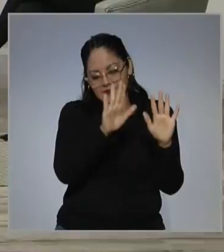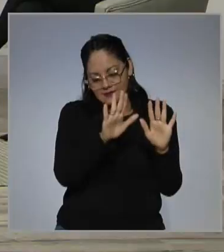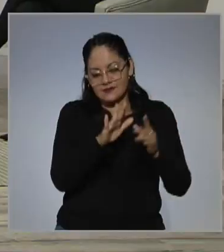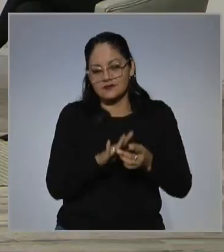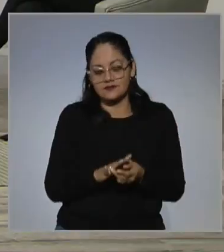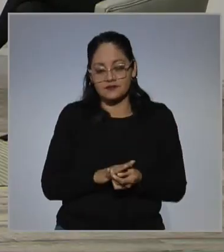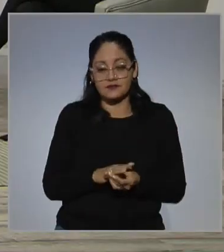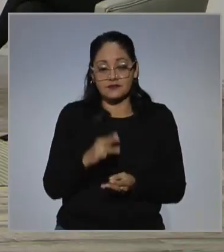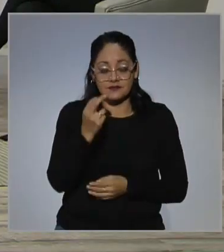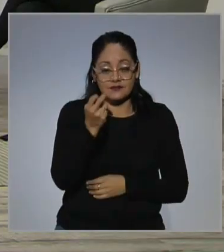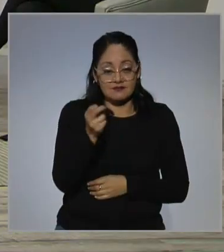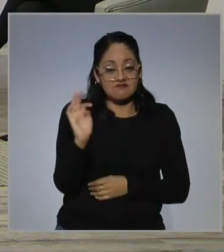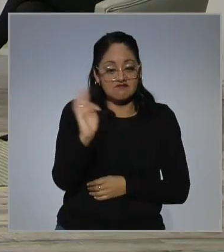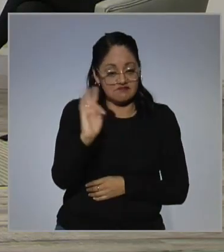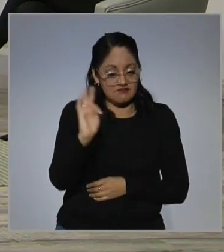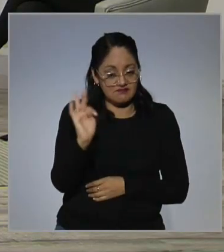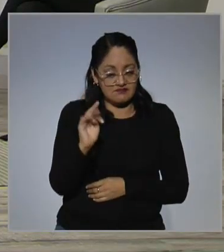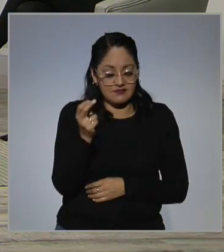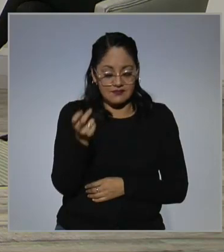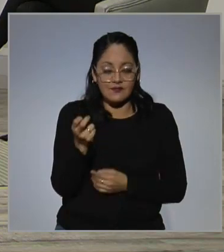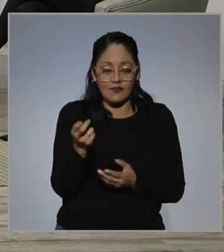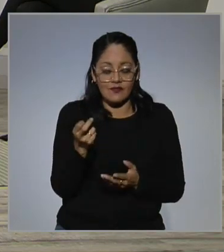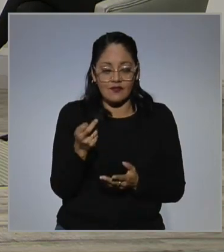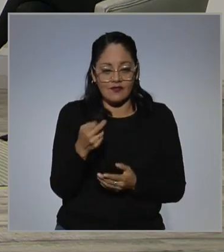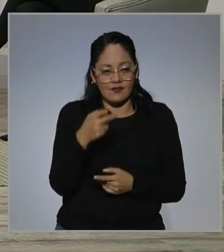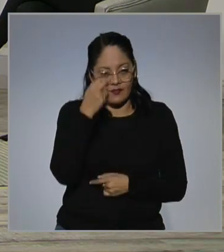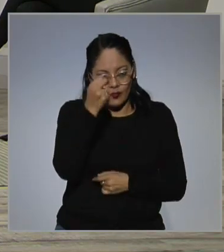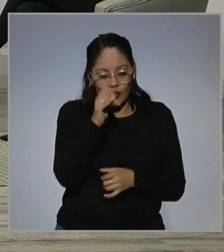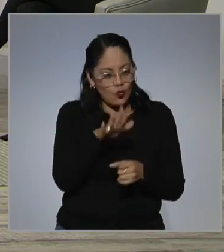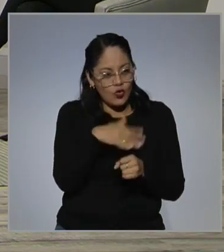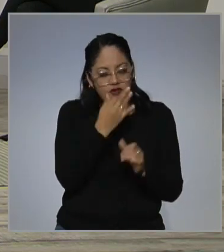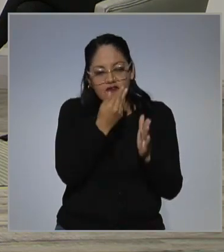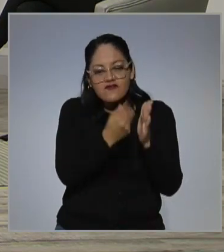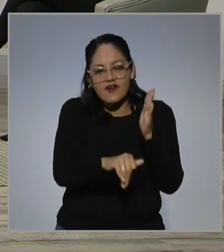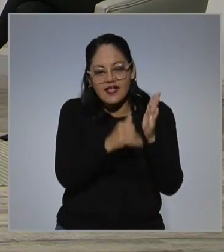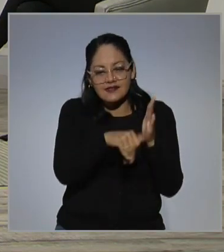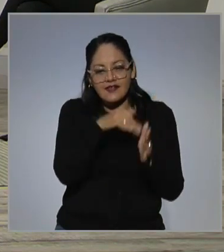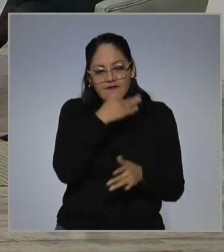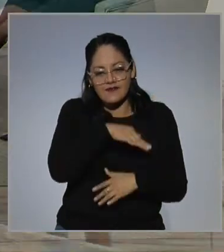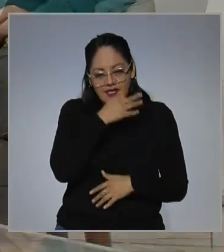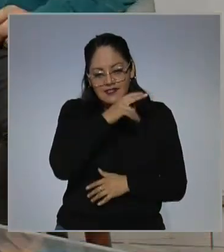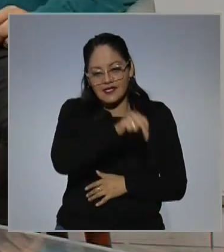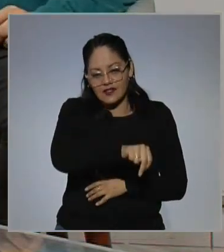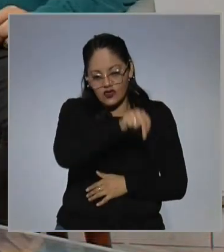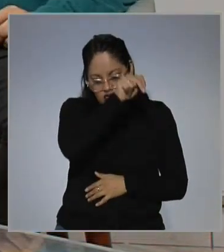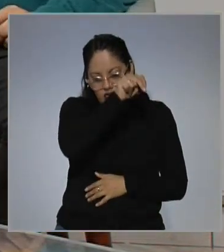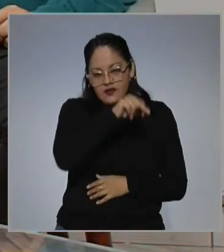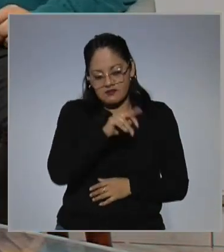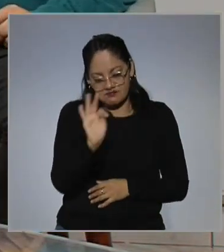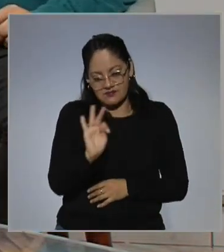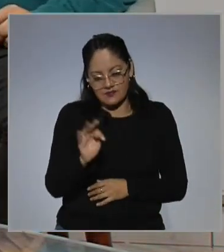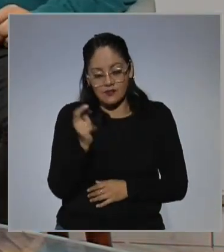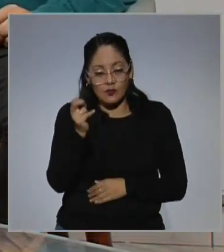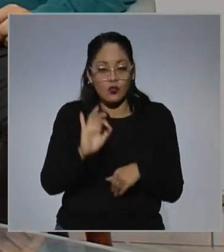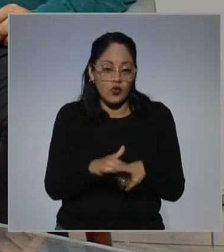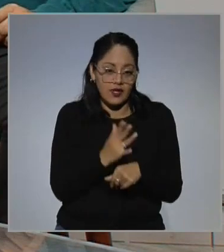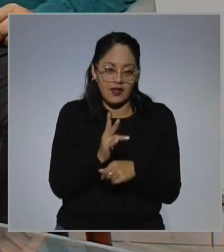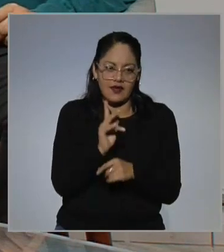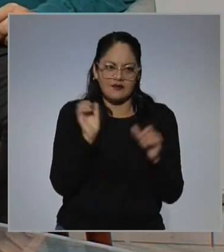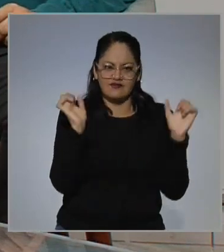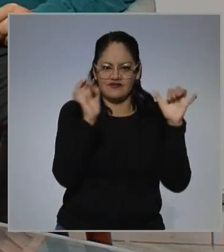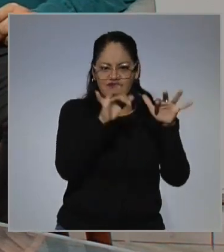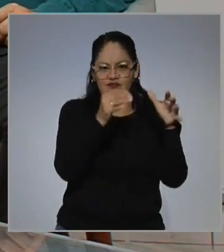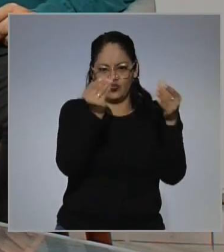Entonces, es muy probable que eso sea motivo de la ausencia de este festejo en la parte norte, porque poblada